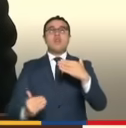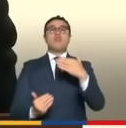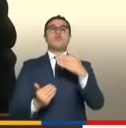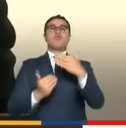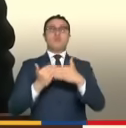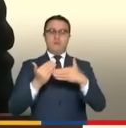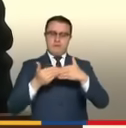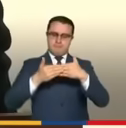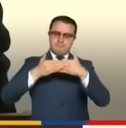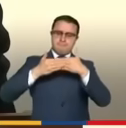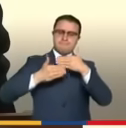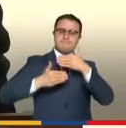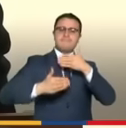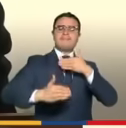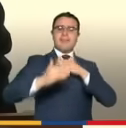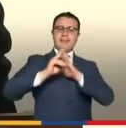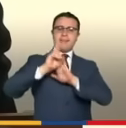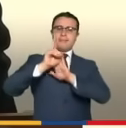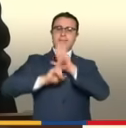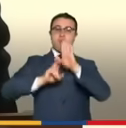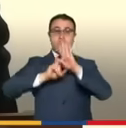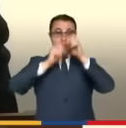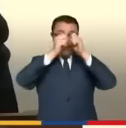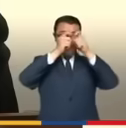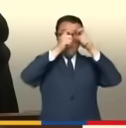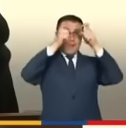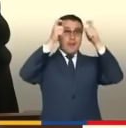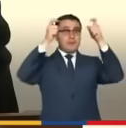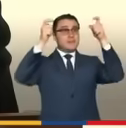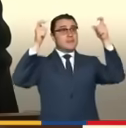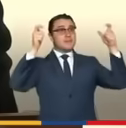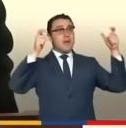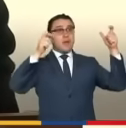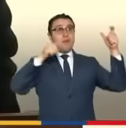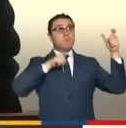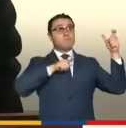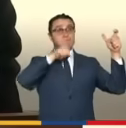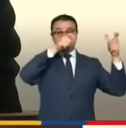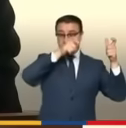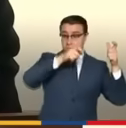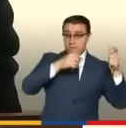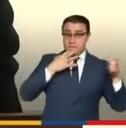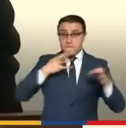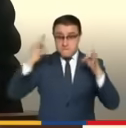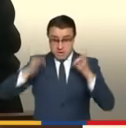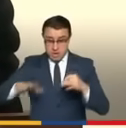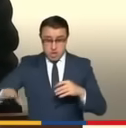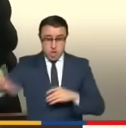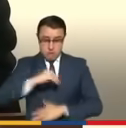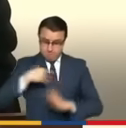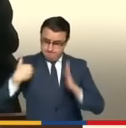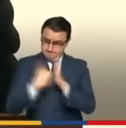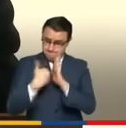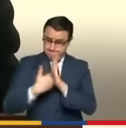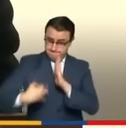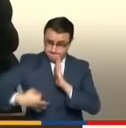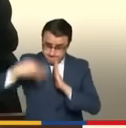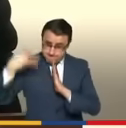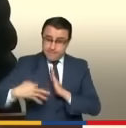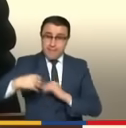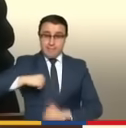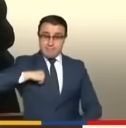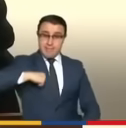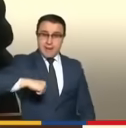ser olvidada, que sin Estado no es posible garantizar los derechos. Porque los derechos en general